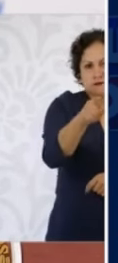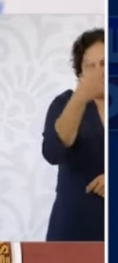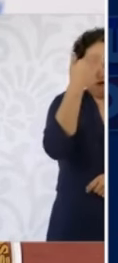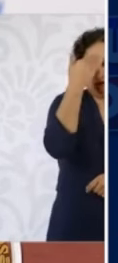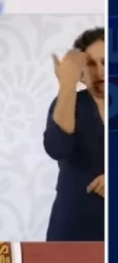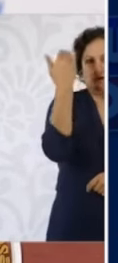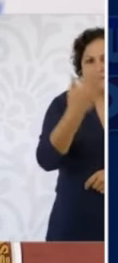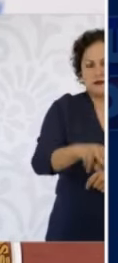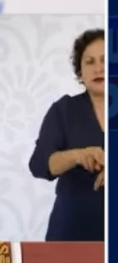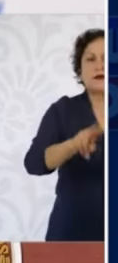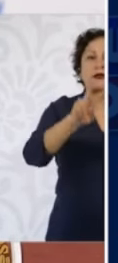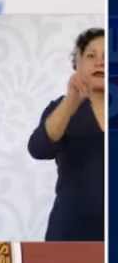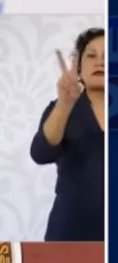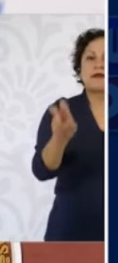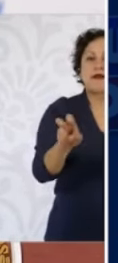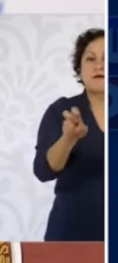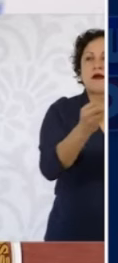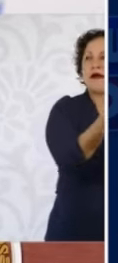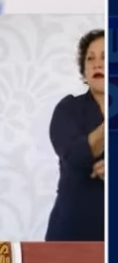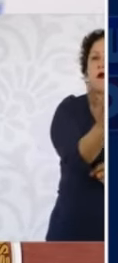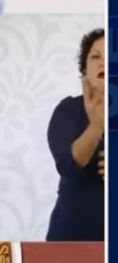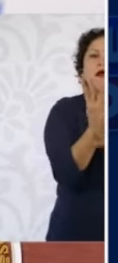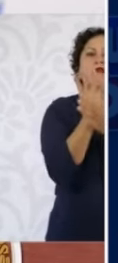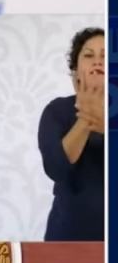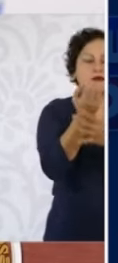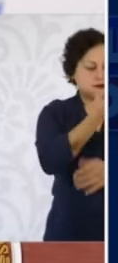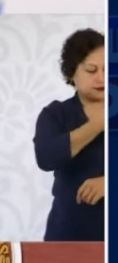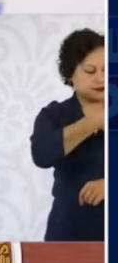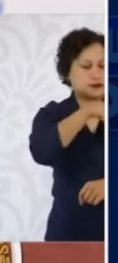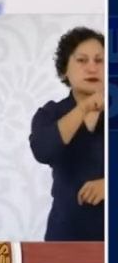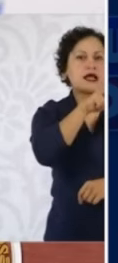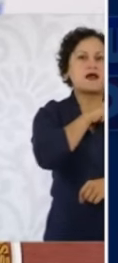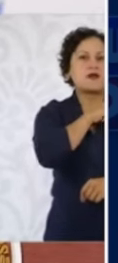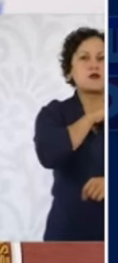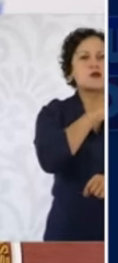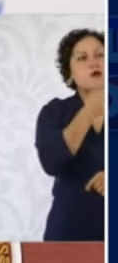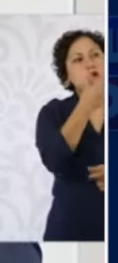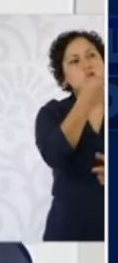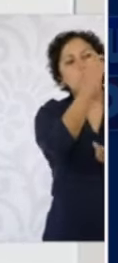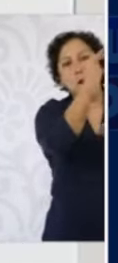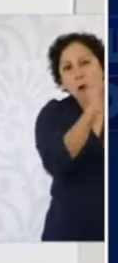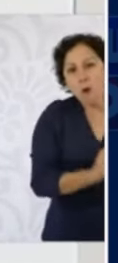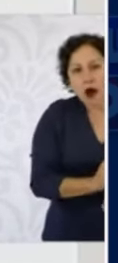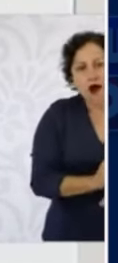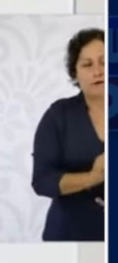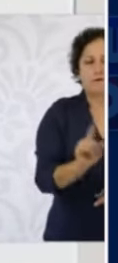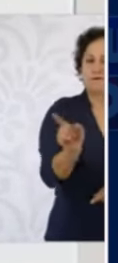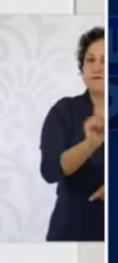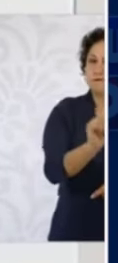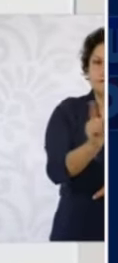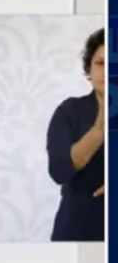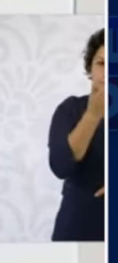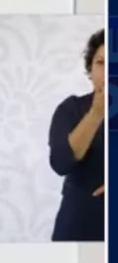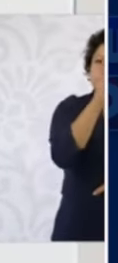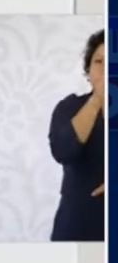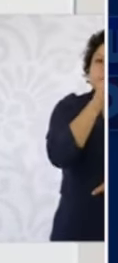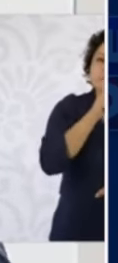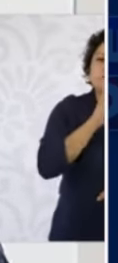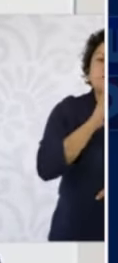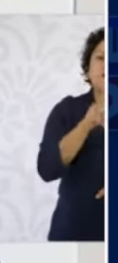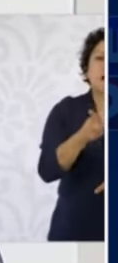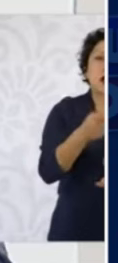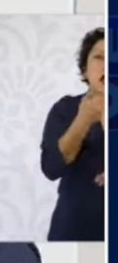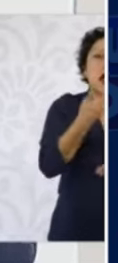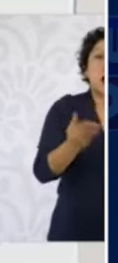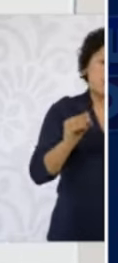salud baja Es falso el tema es que ahora aparece directamente en el IMS bienestar el año pasado